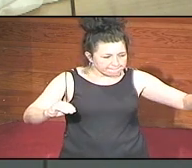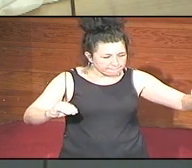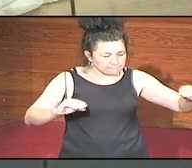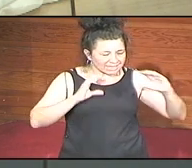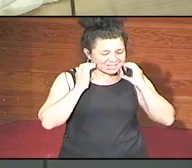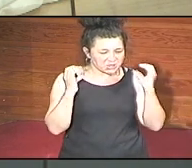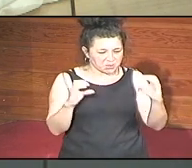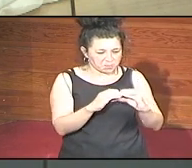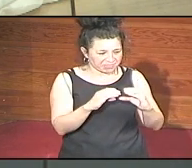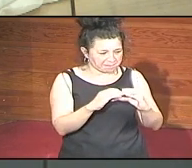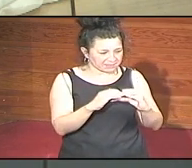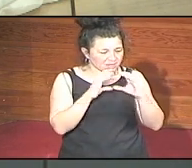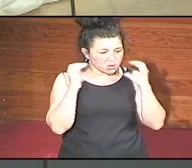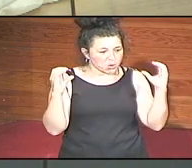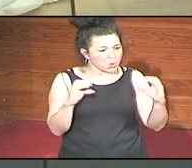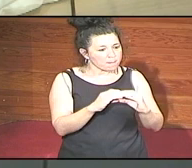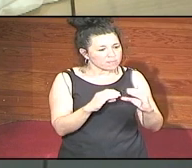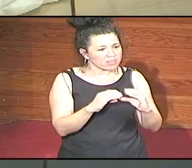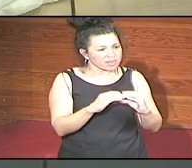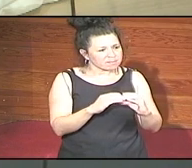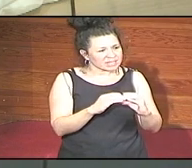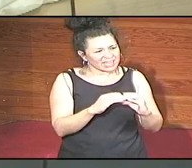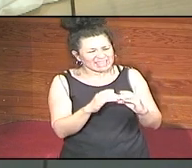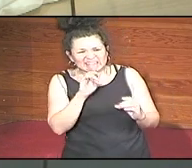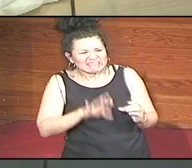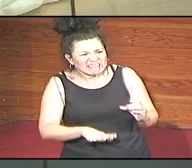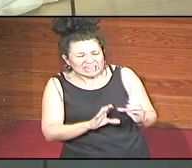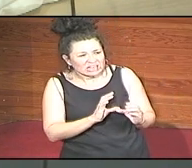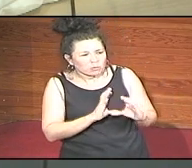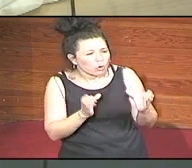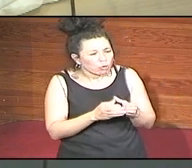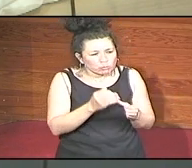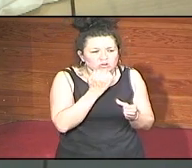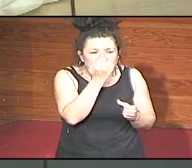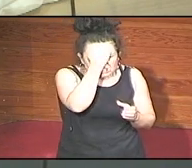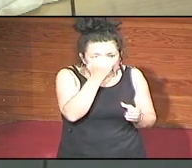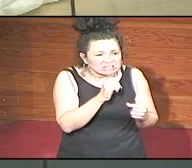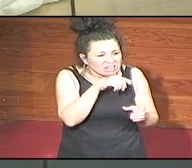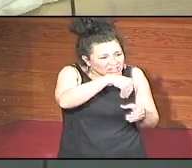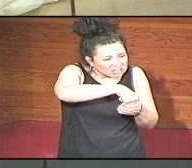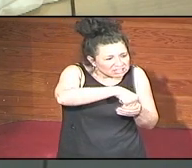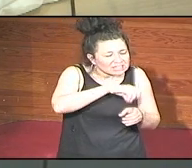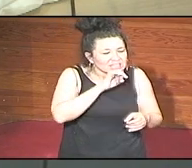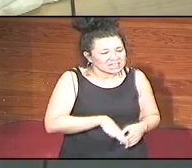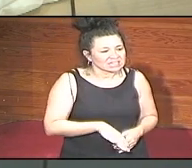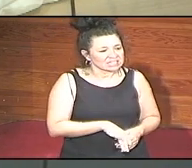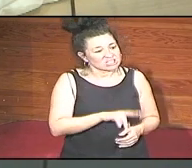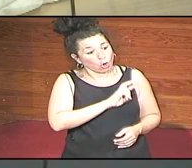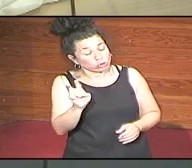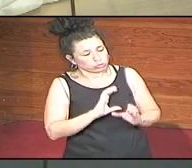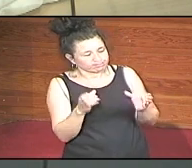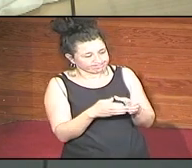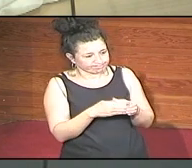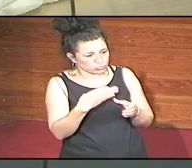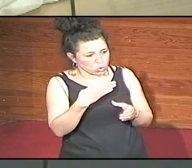zona de mozambique es es el daes que quiénes son los que están ahí metidos bueno son yihadistas pero es otro grupo boko haram